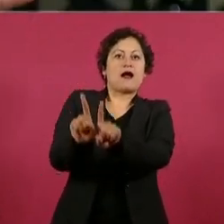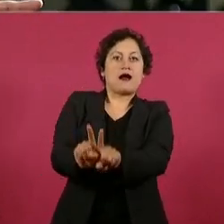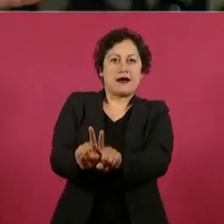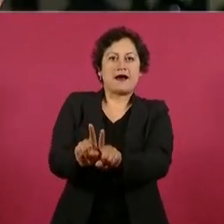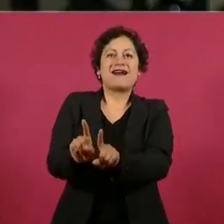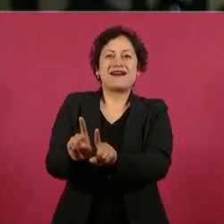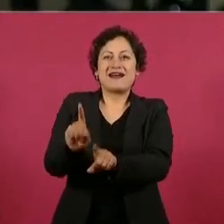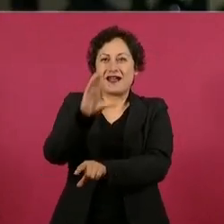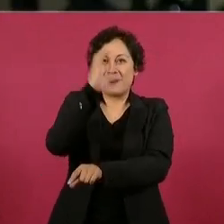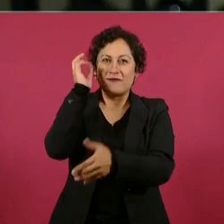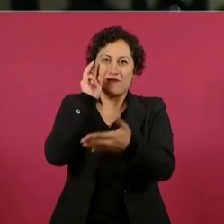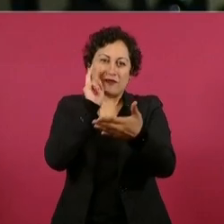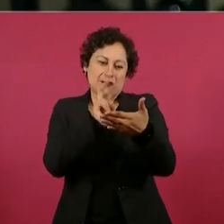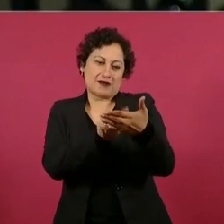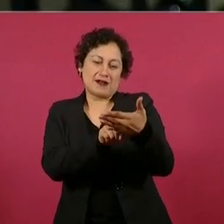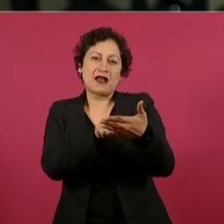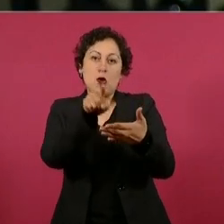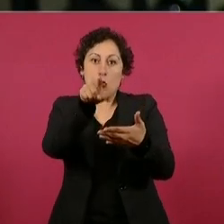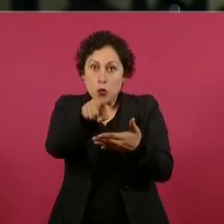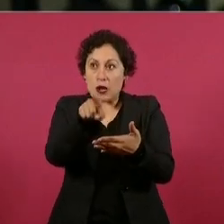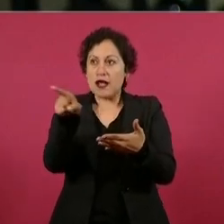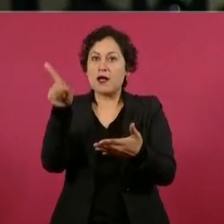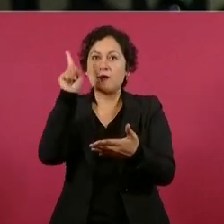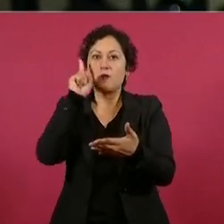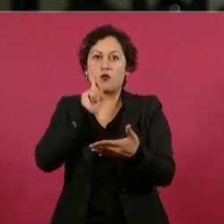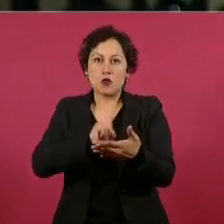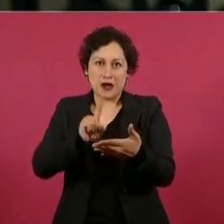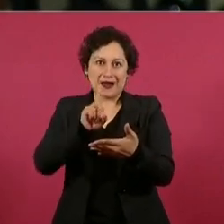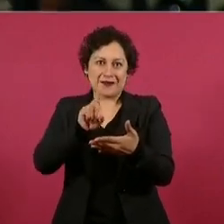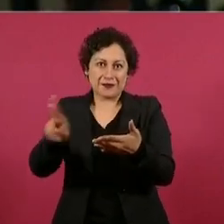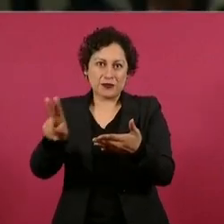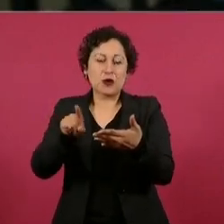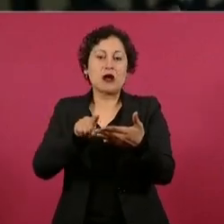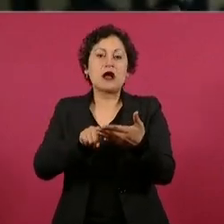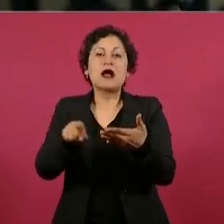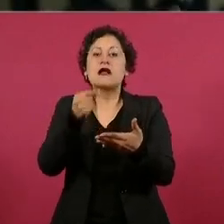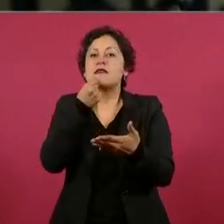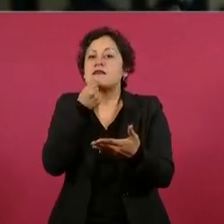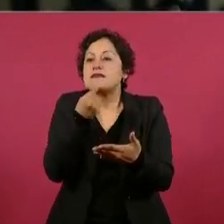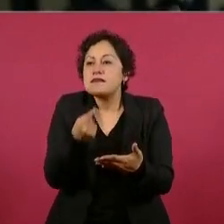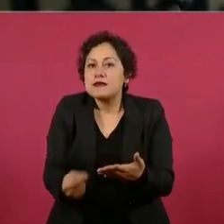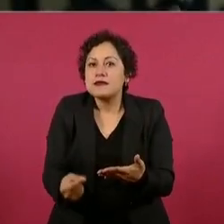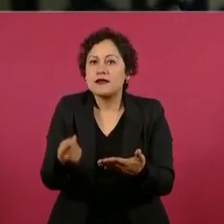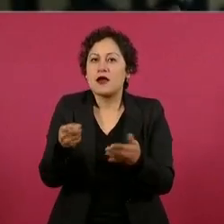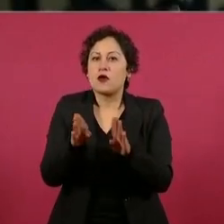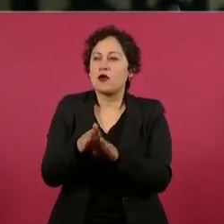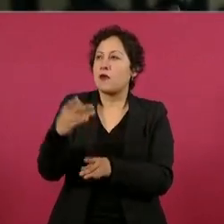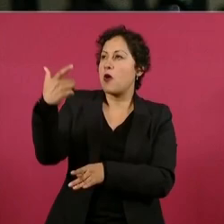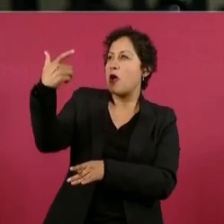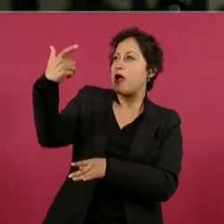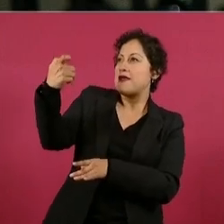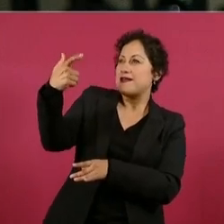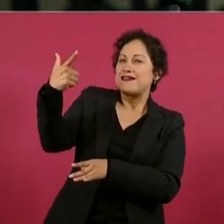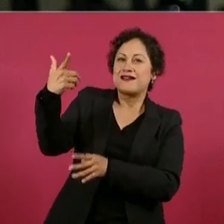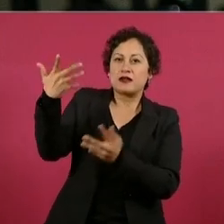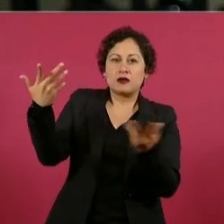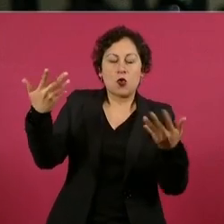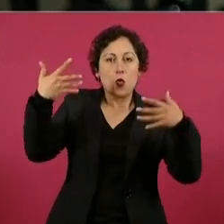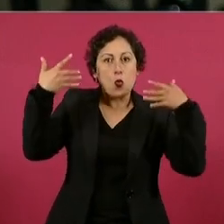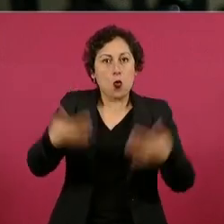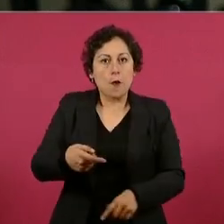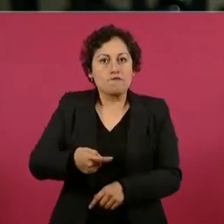sale usted, la doctora, y una niña pequeña. Una selfie salen tomándose ambos. Nunca había ocurrido esto en el país.